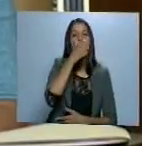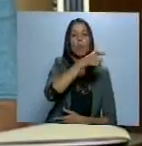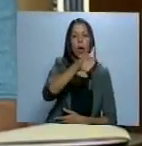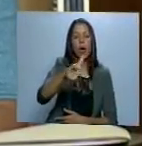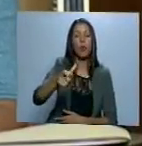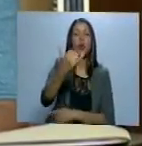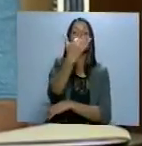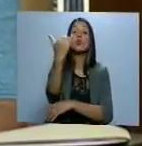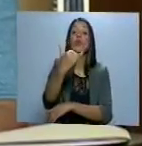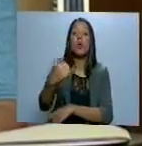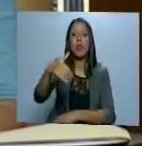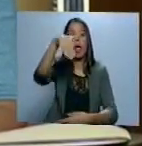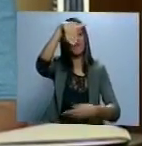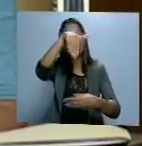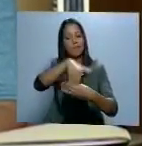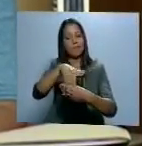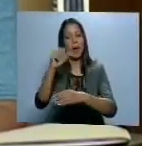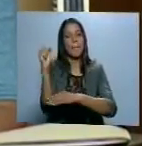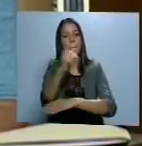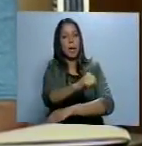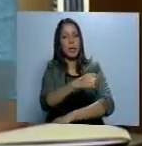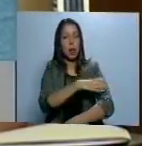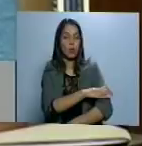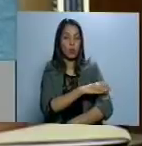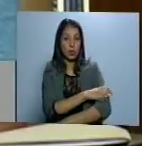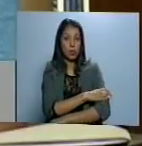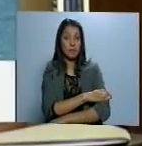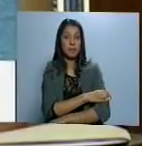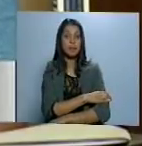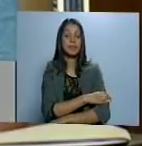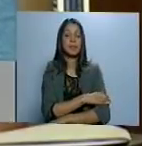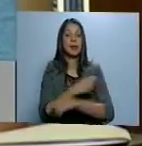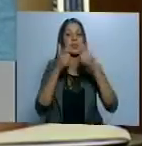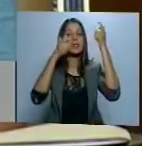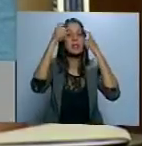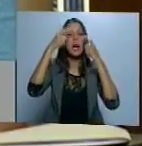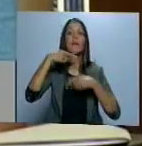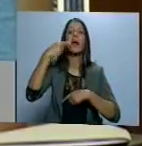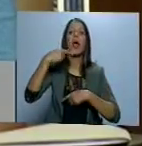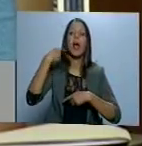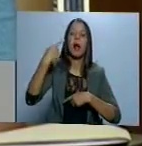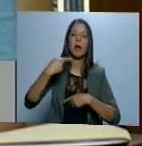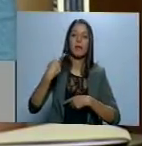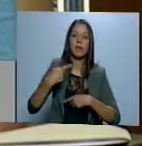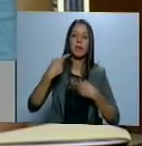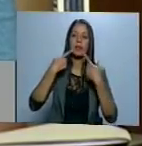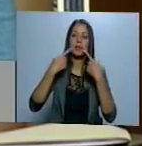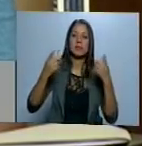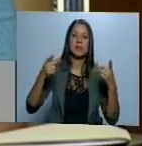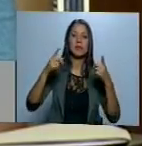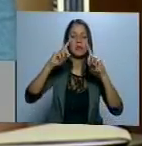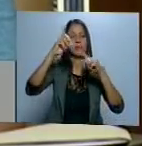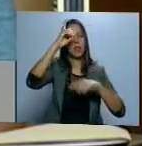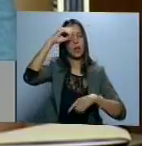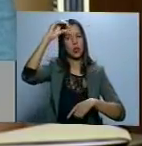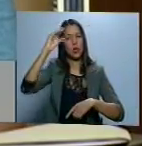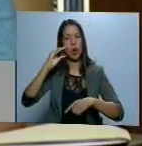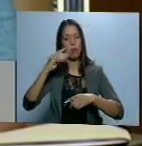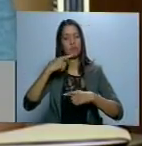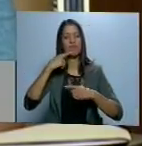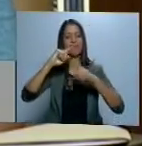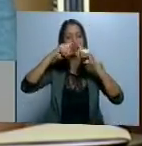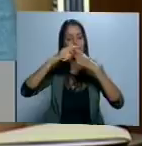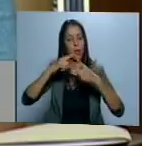Estado Zulia. Como decía nuestro comandante, que los dioses hablan por los números. Aquí